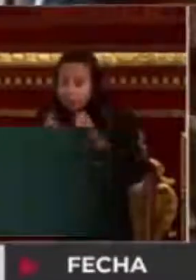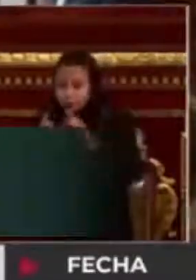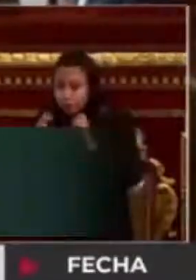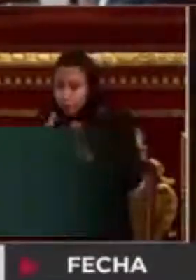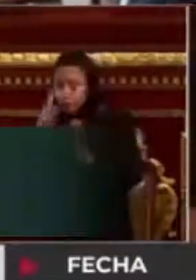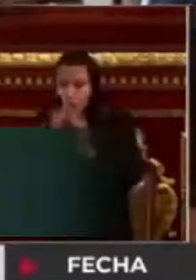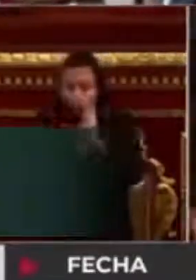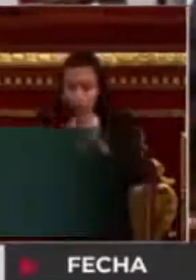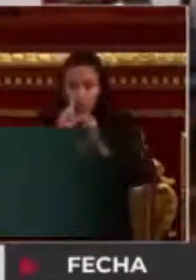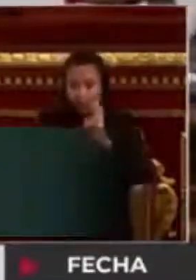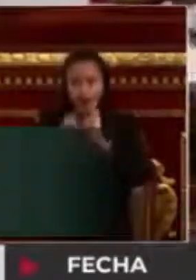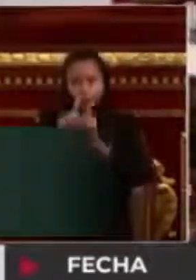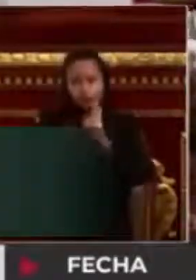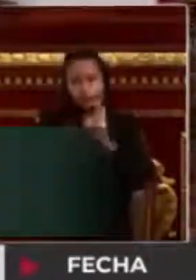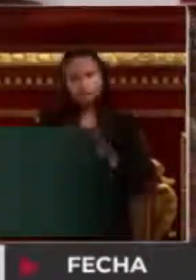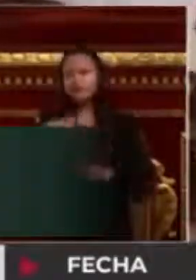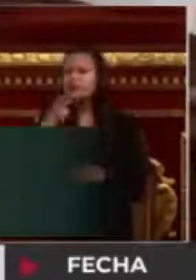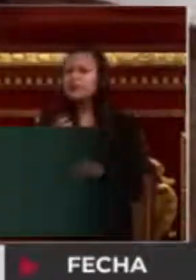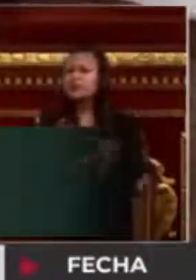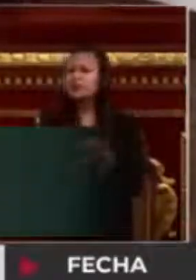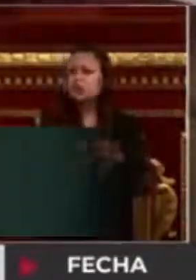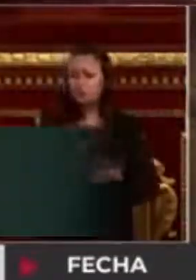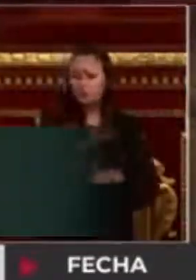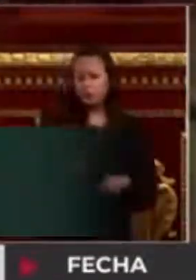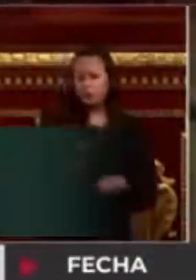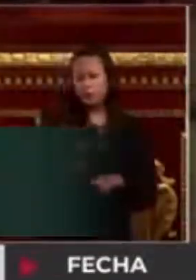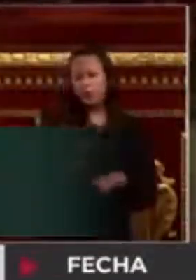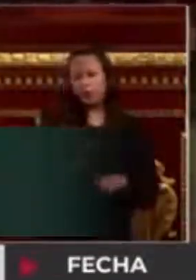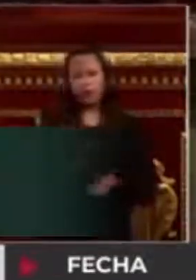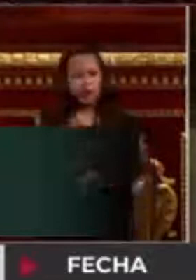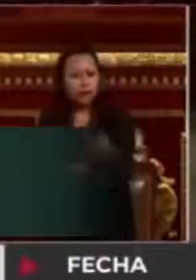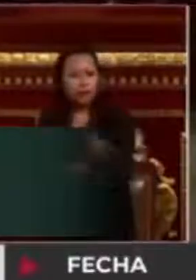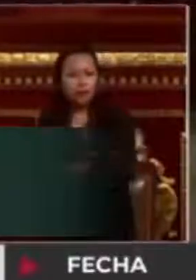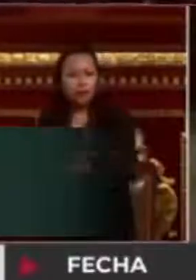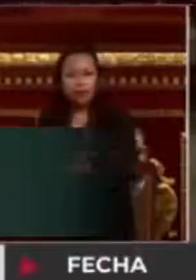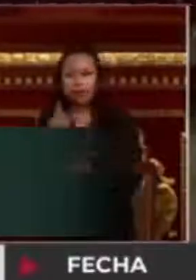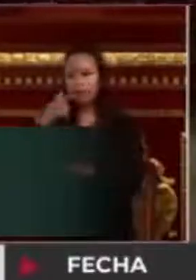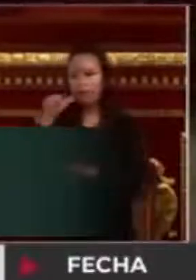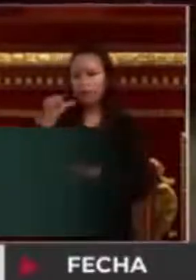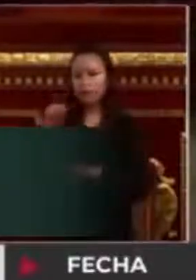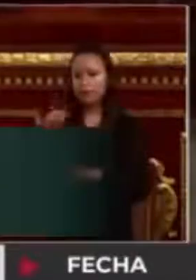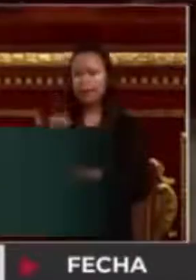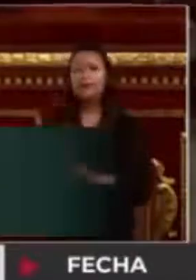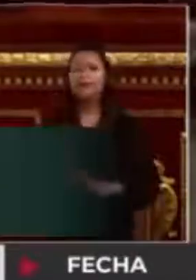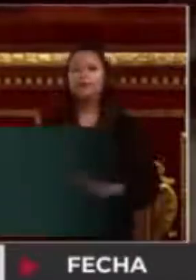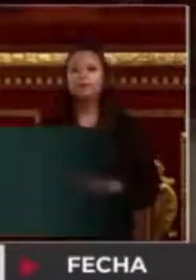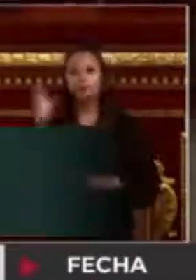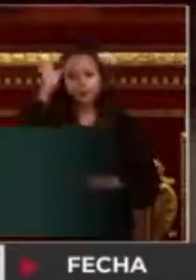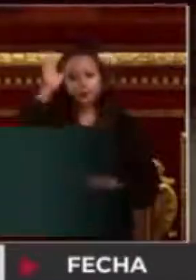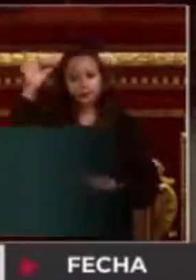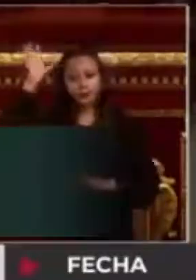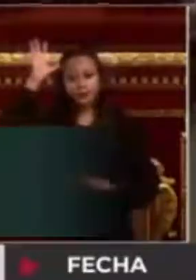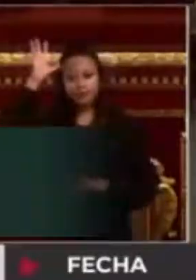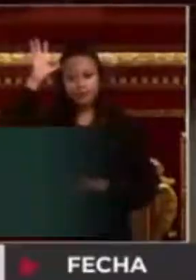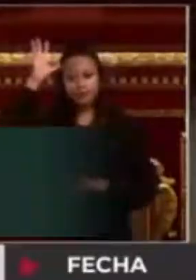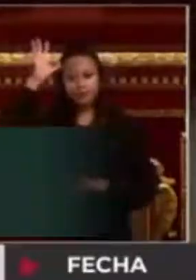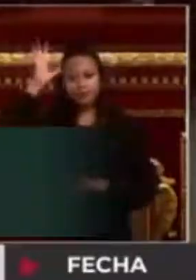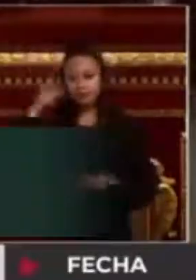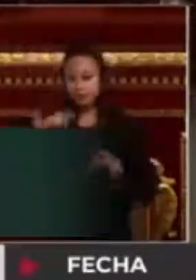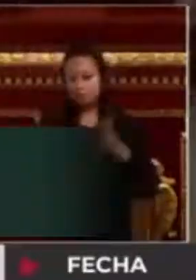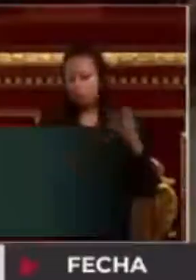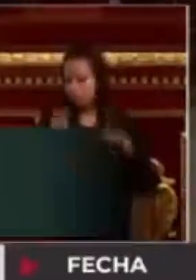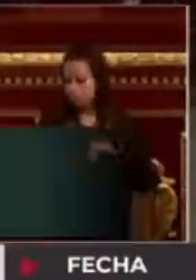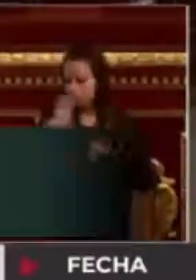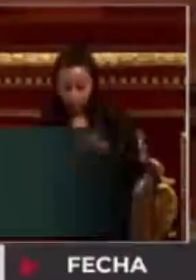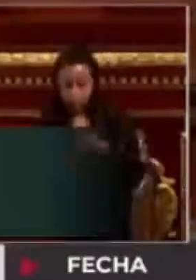quien robe el equipamiento inmobiliario urbano de la capital, un delito de alto impacto económico y que pone en riesgo la vida de las y los capitalinos.